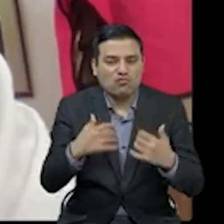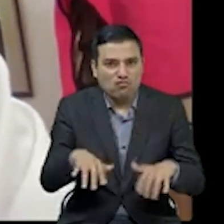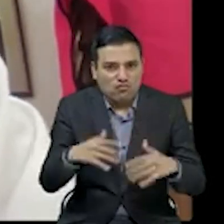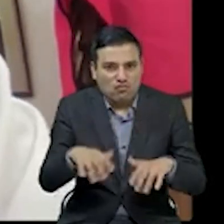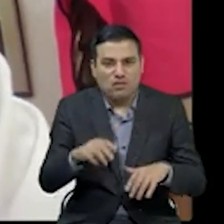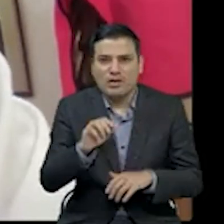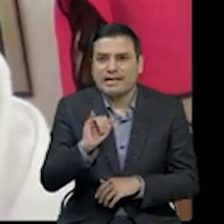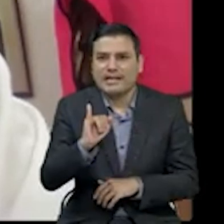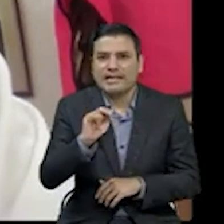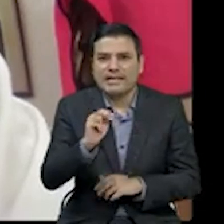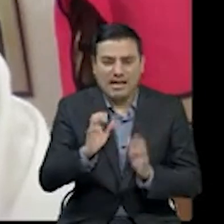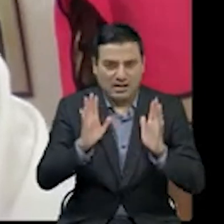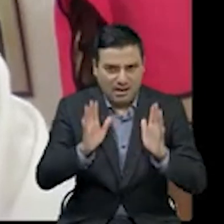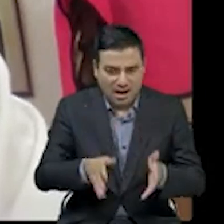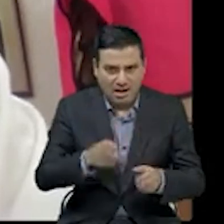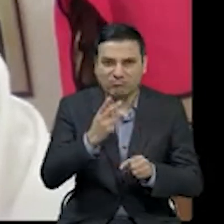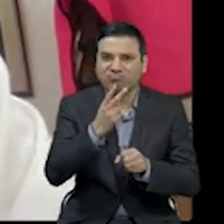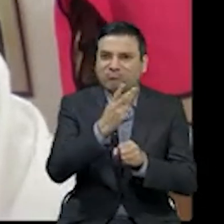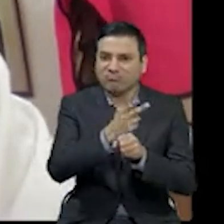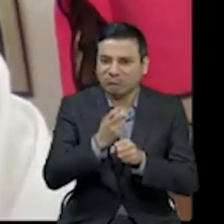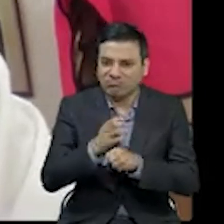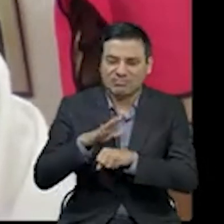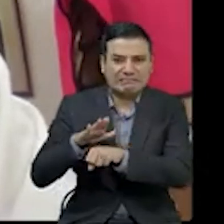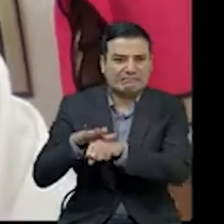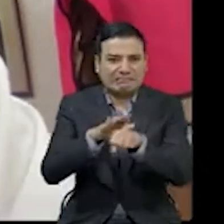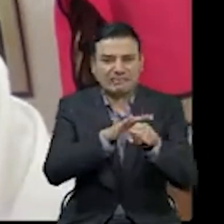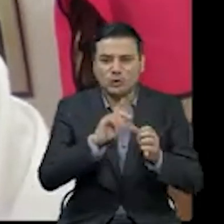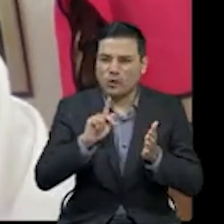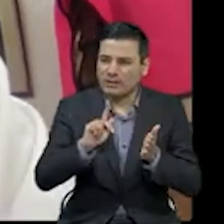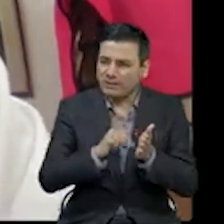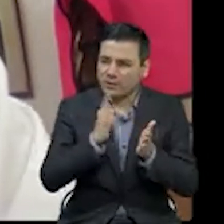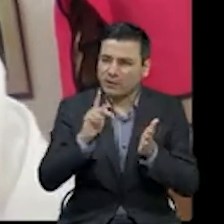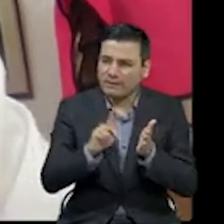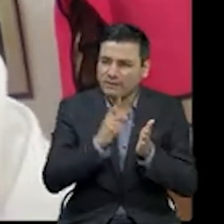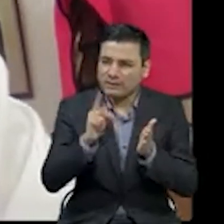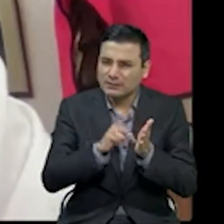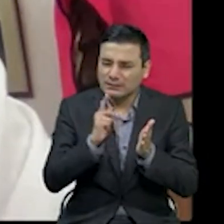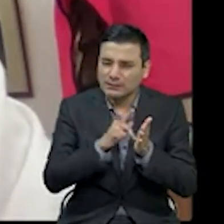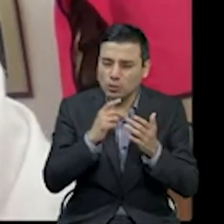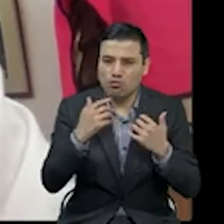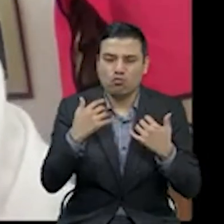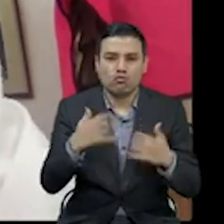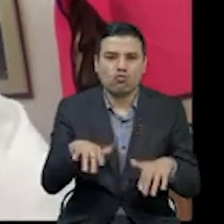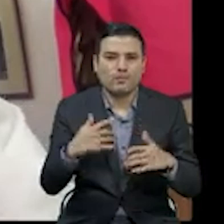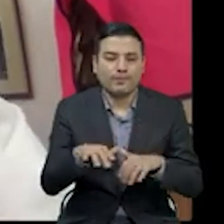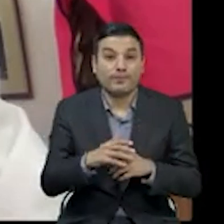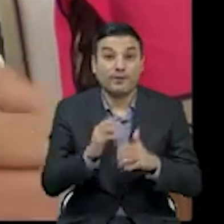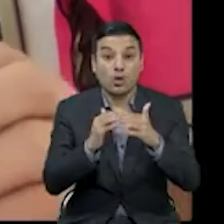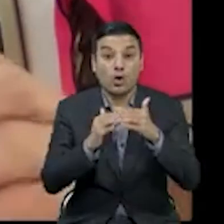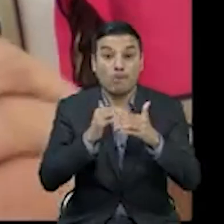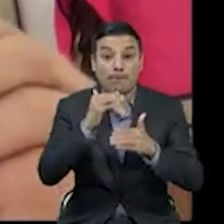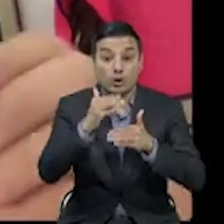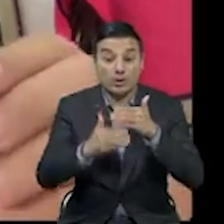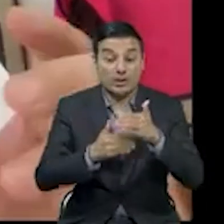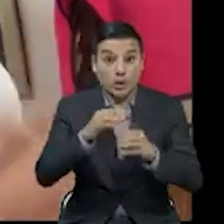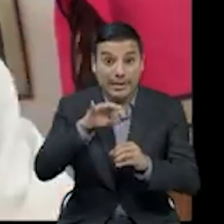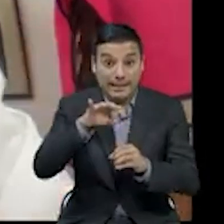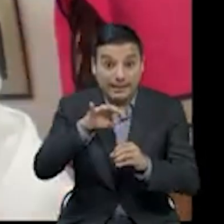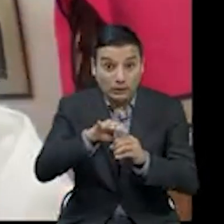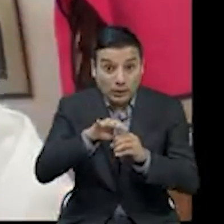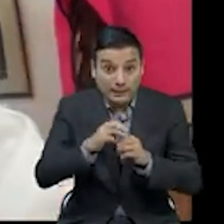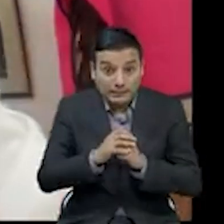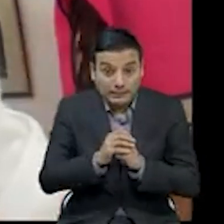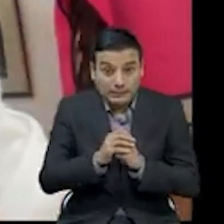convocatorias sí debe llevar a una reflexión mayor. Hay en el proceso electoral un continuo de